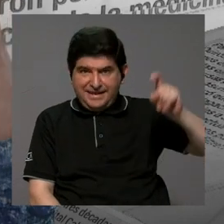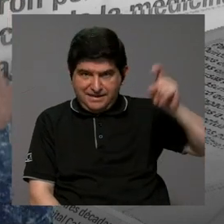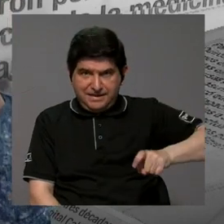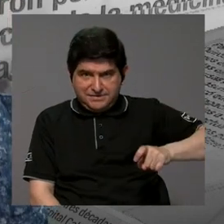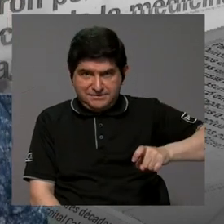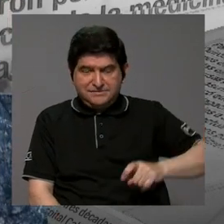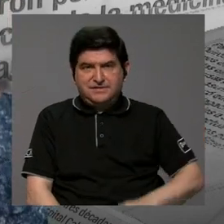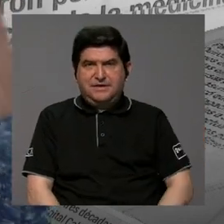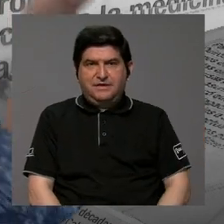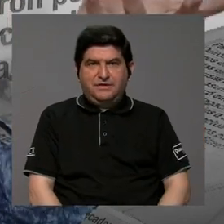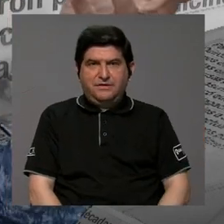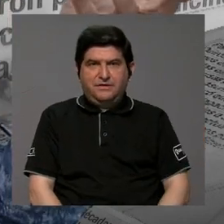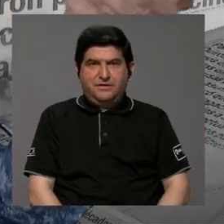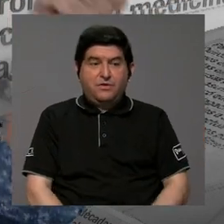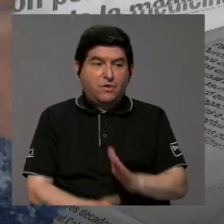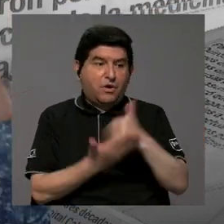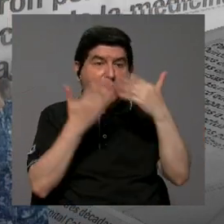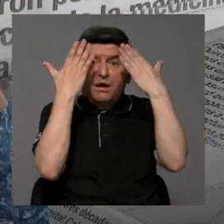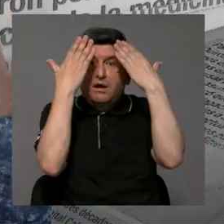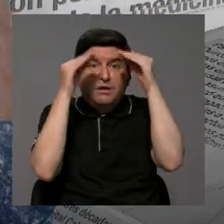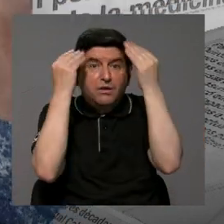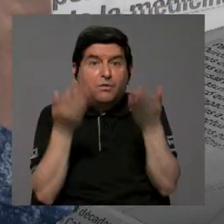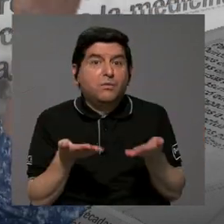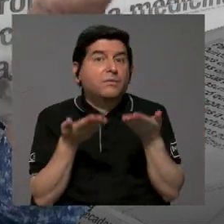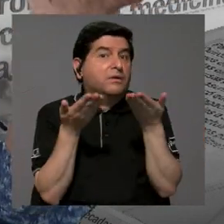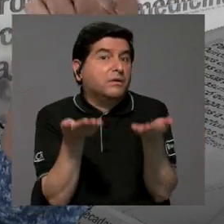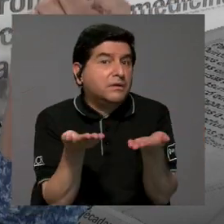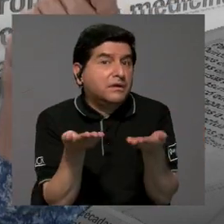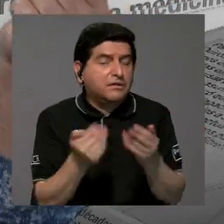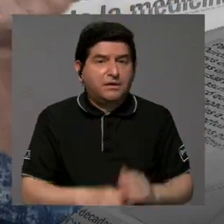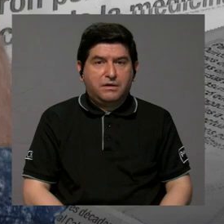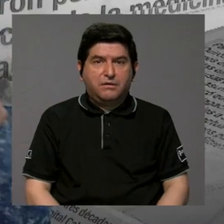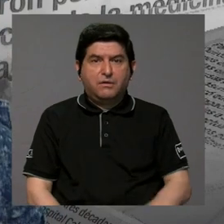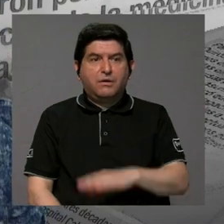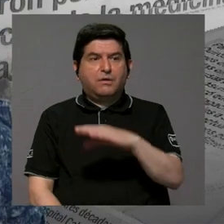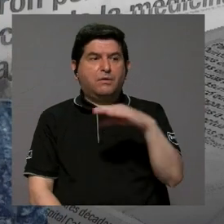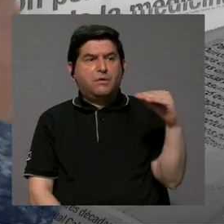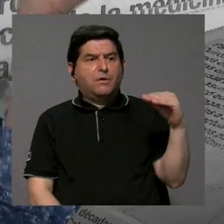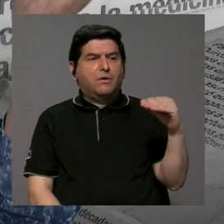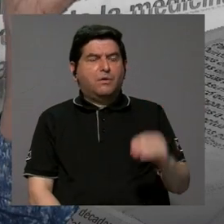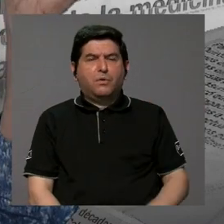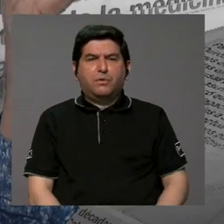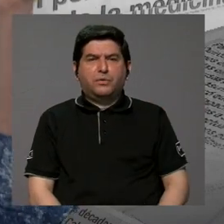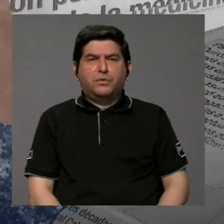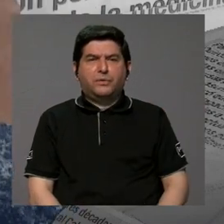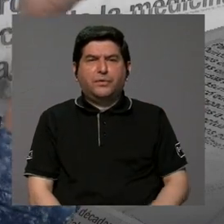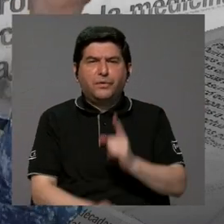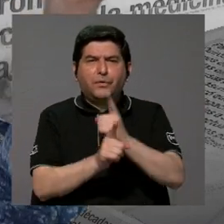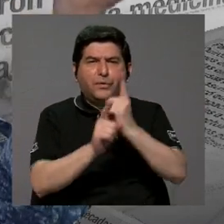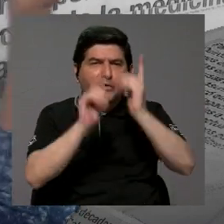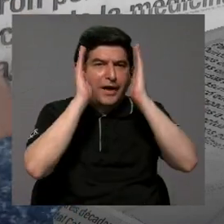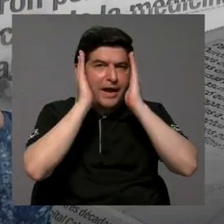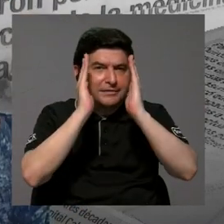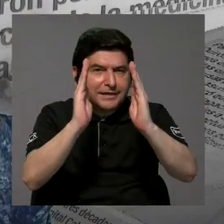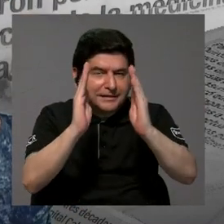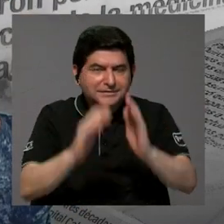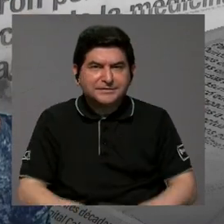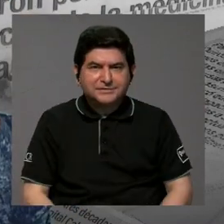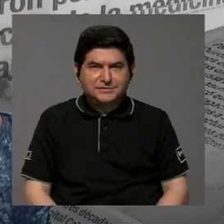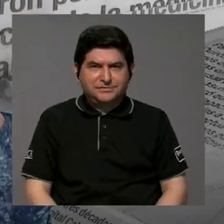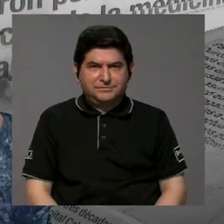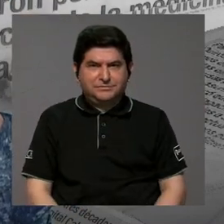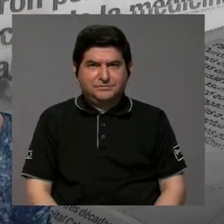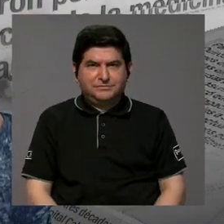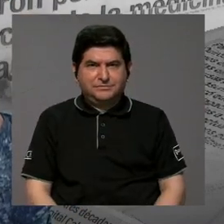necesario que les den alguna información, que les brinden la atención. ¿Será posible que, si no